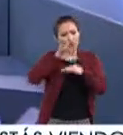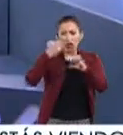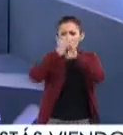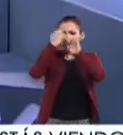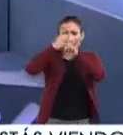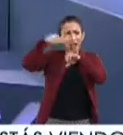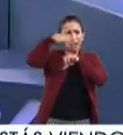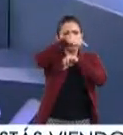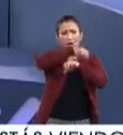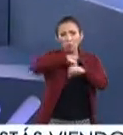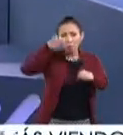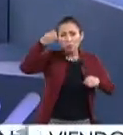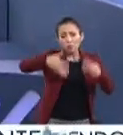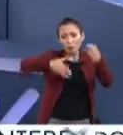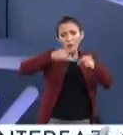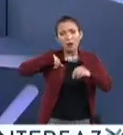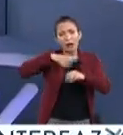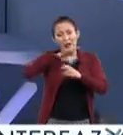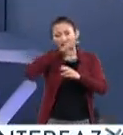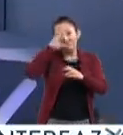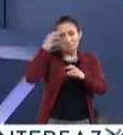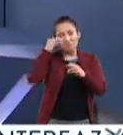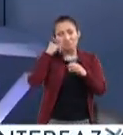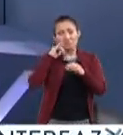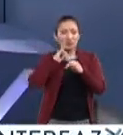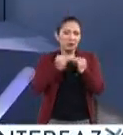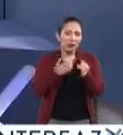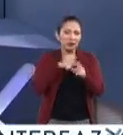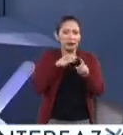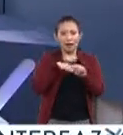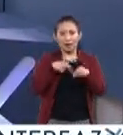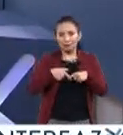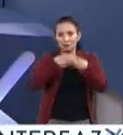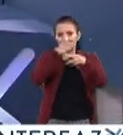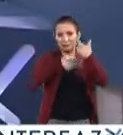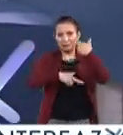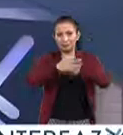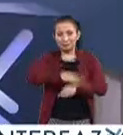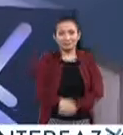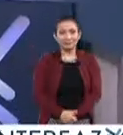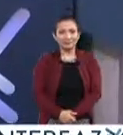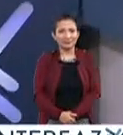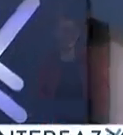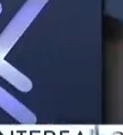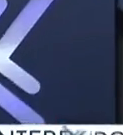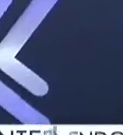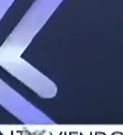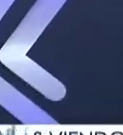estados de nuestro país han contribuido a esta plataforma. Así es, Ana Cris. Vamos a hacer una pausa, regresamos.